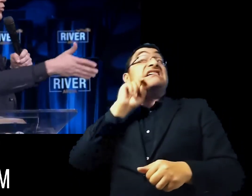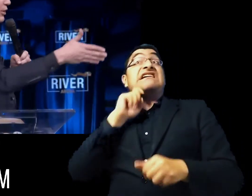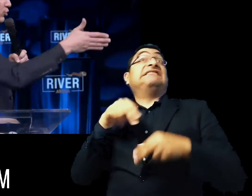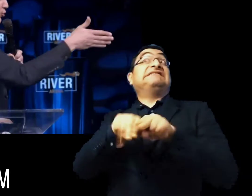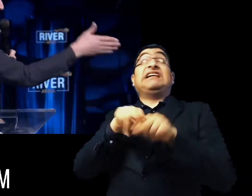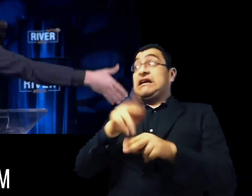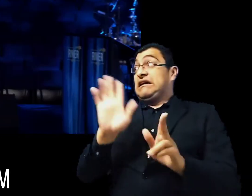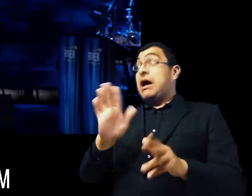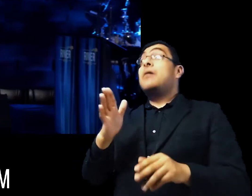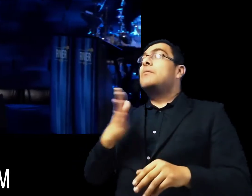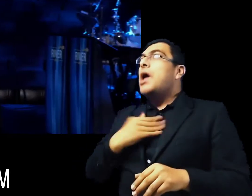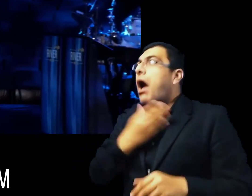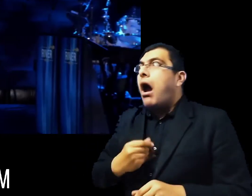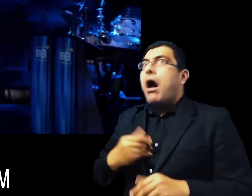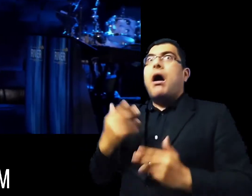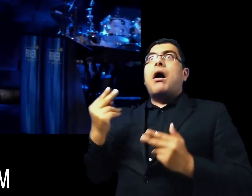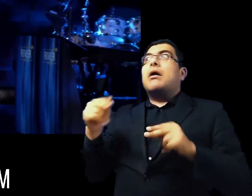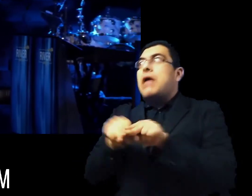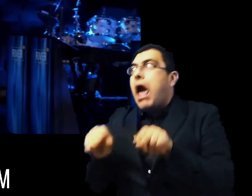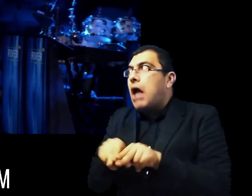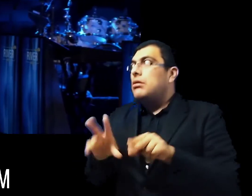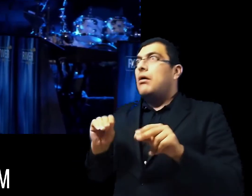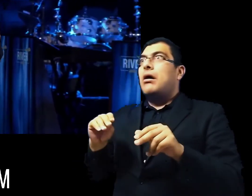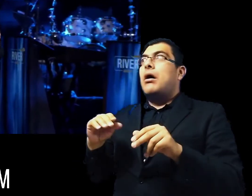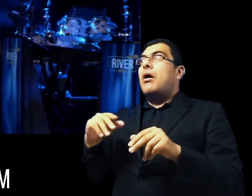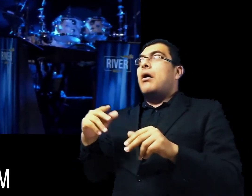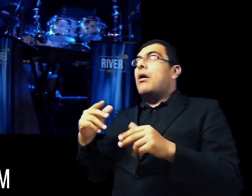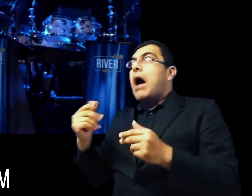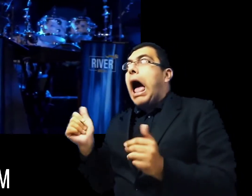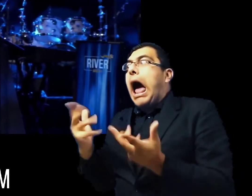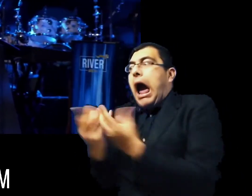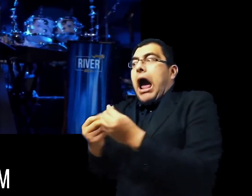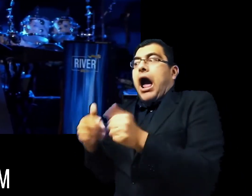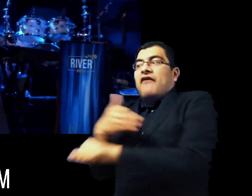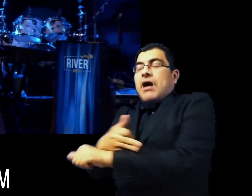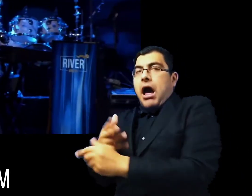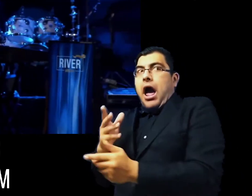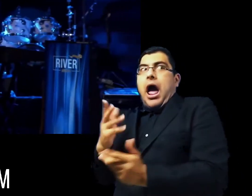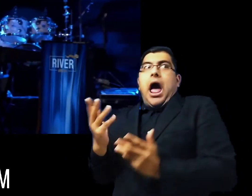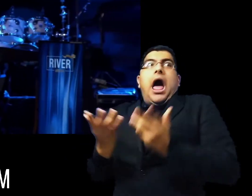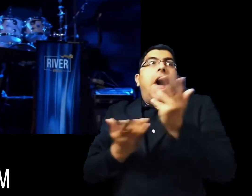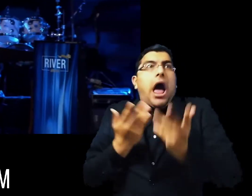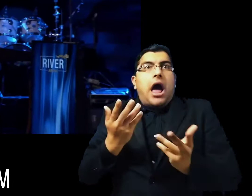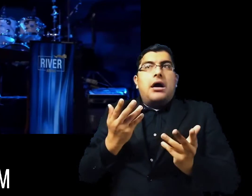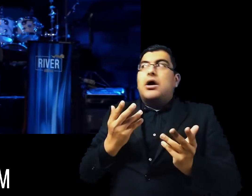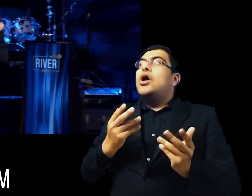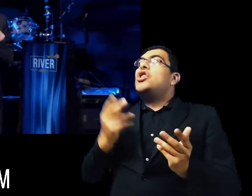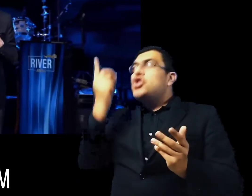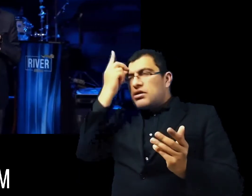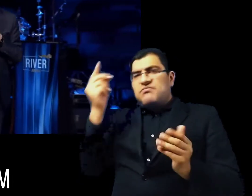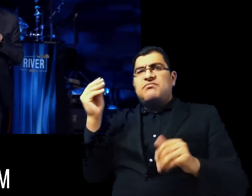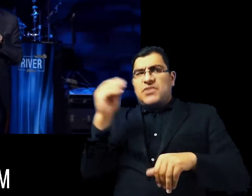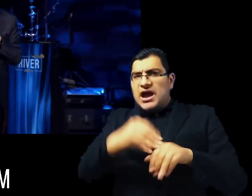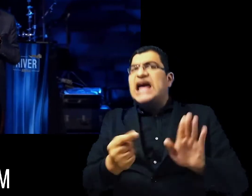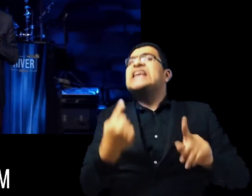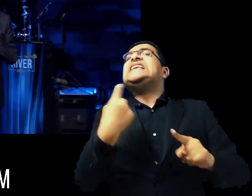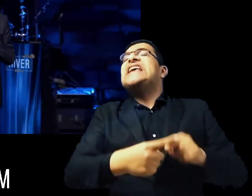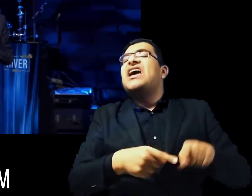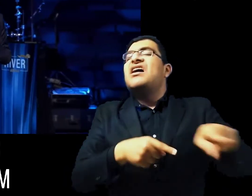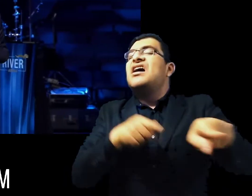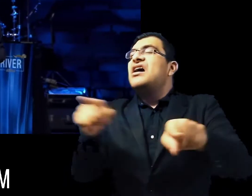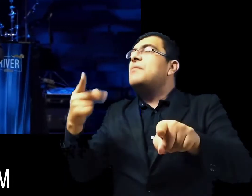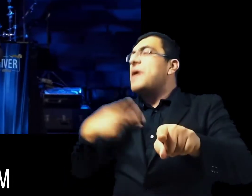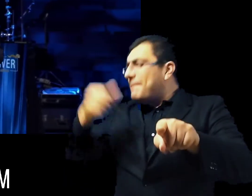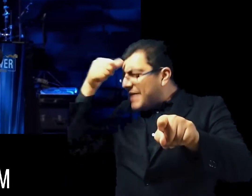cambia cuando es tu nieto, cuando es alguien que te atañe a ti. El Señor le ponía rostros a los pecadores.